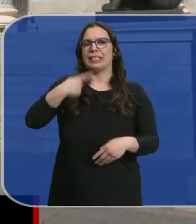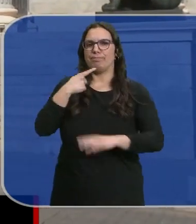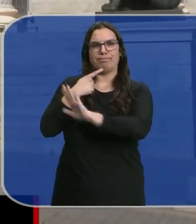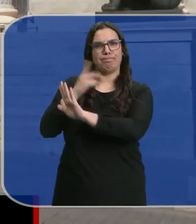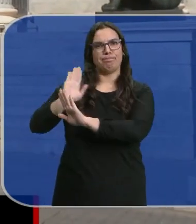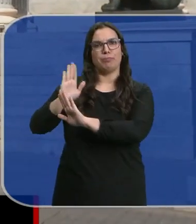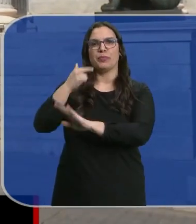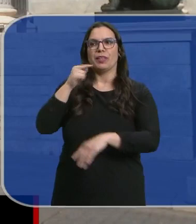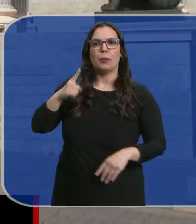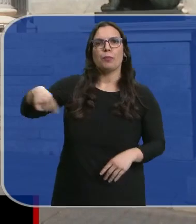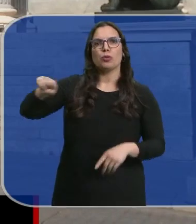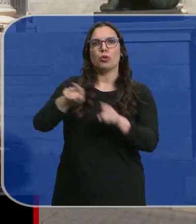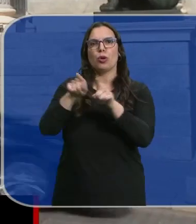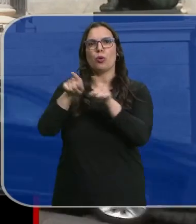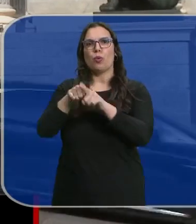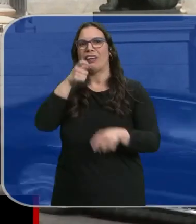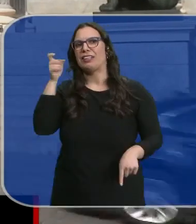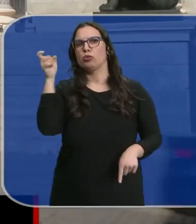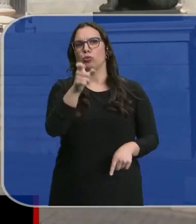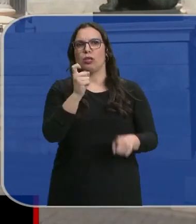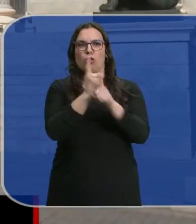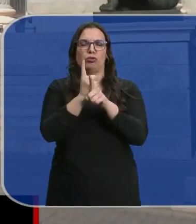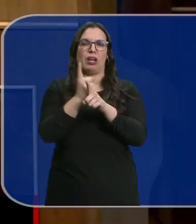y les acusa de insultar a los sanitarios.